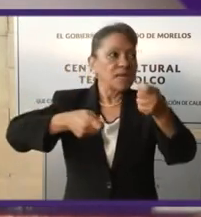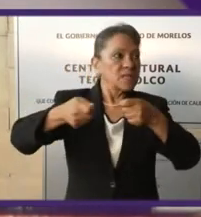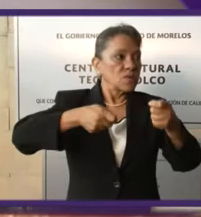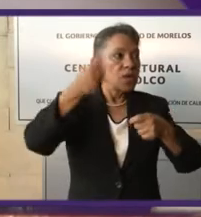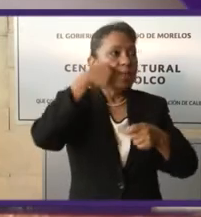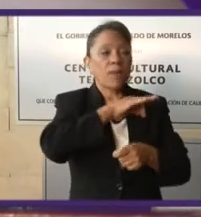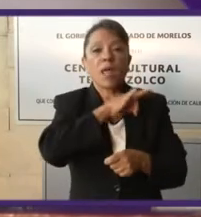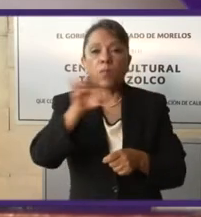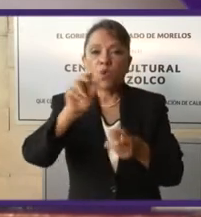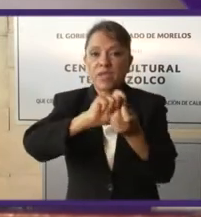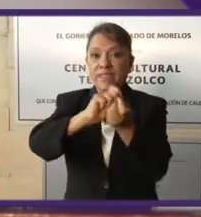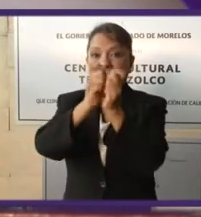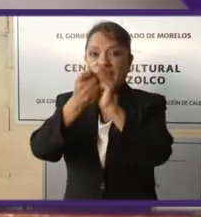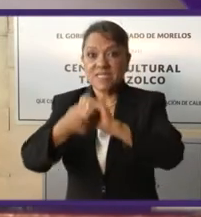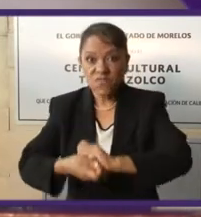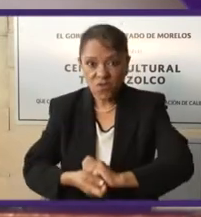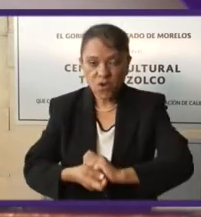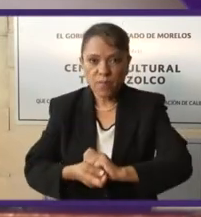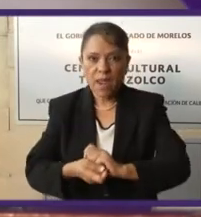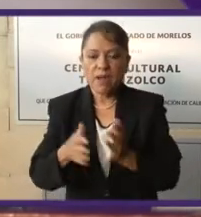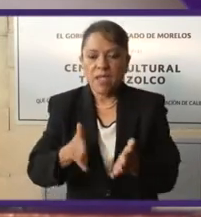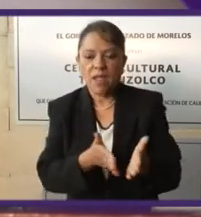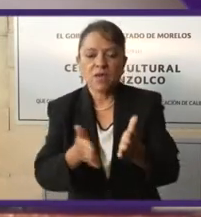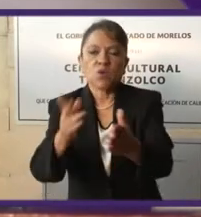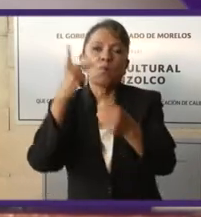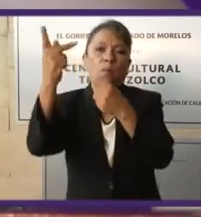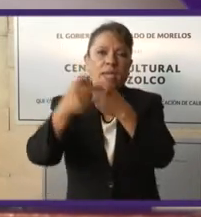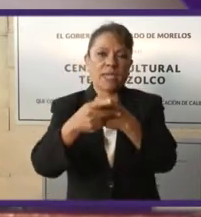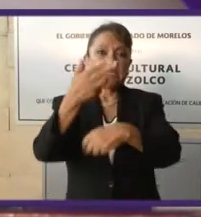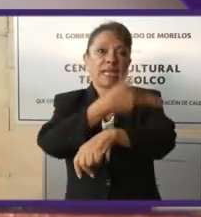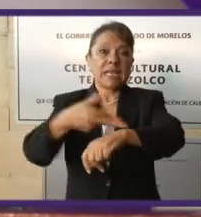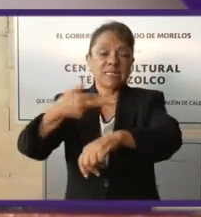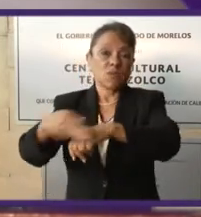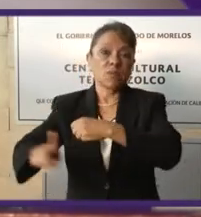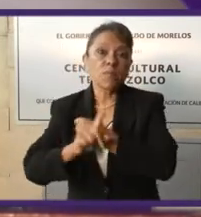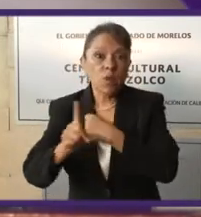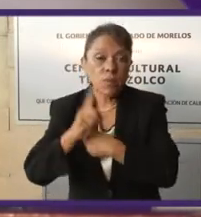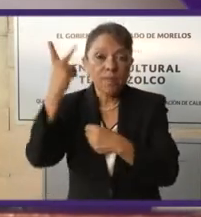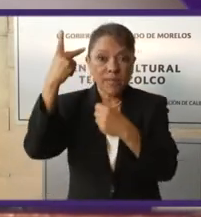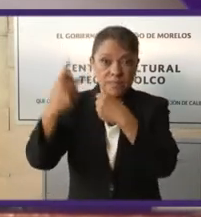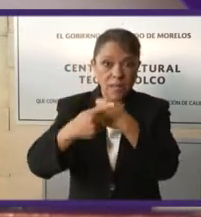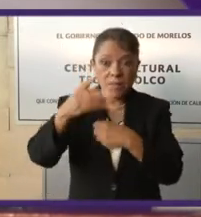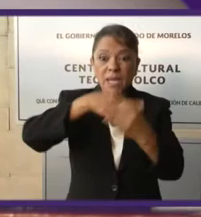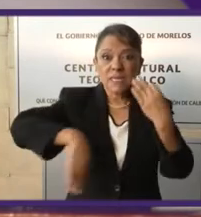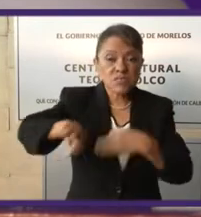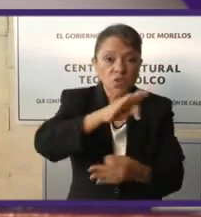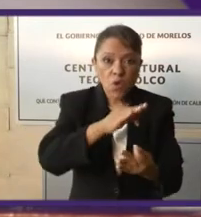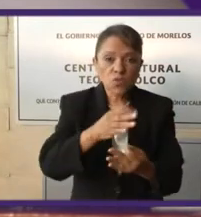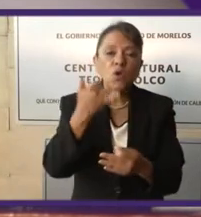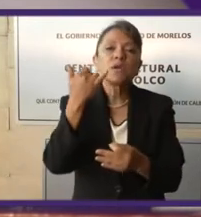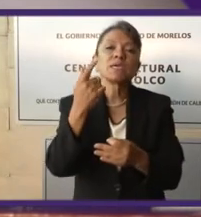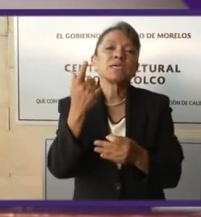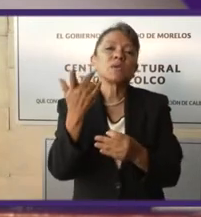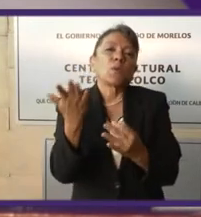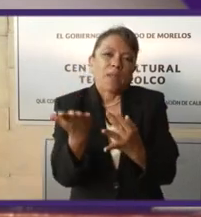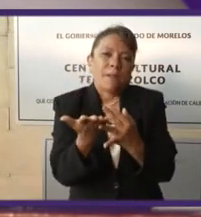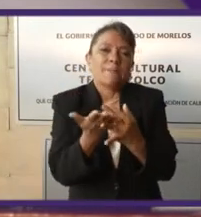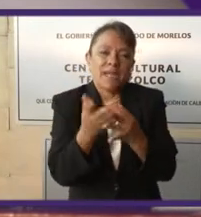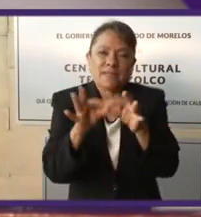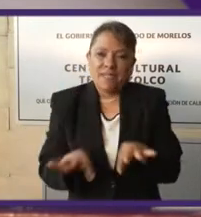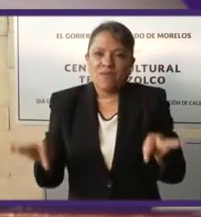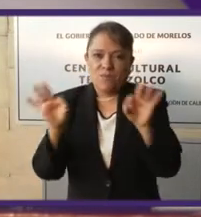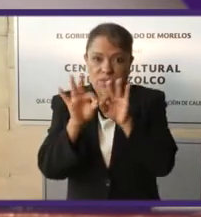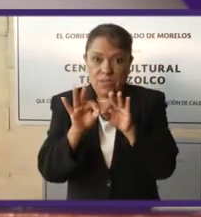poder transformar el rumbo del país, resolverle los problemas al país, y una parte que también es fundamental y que